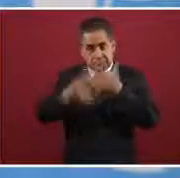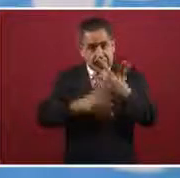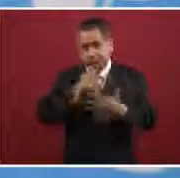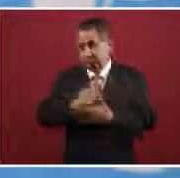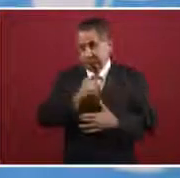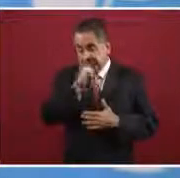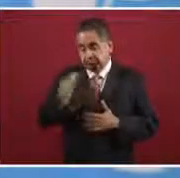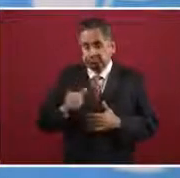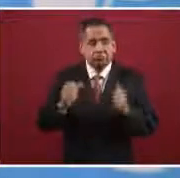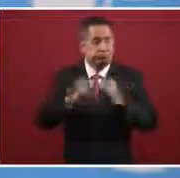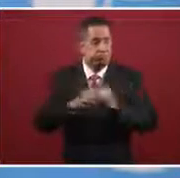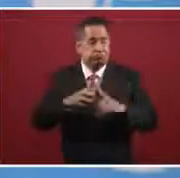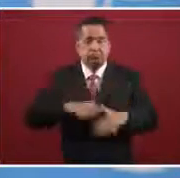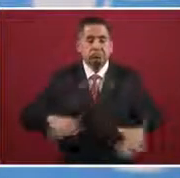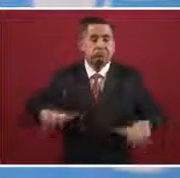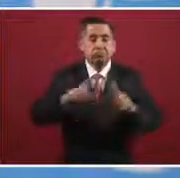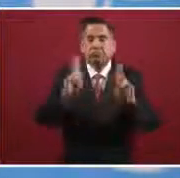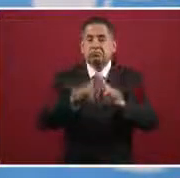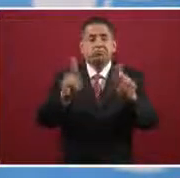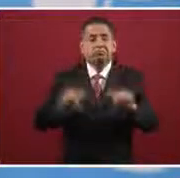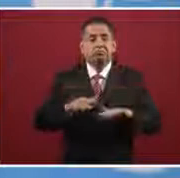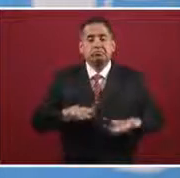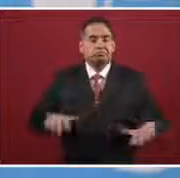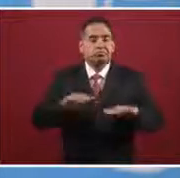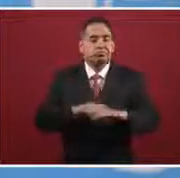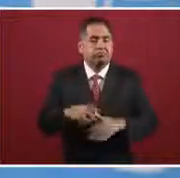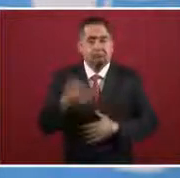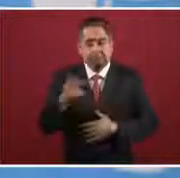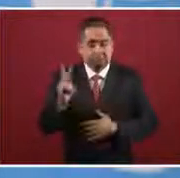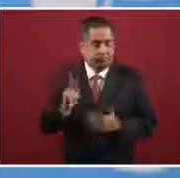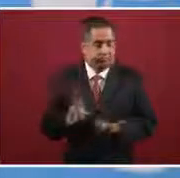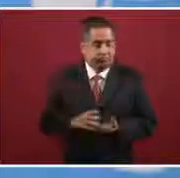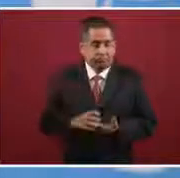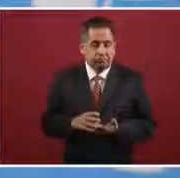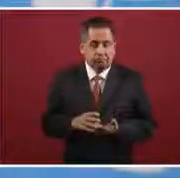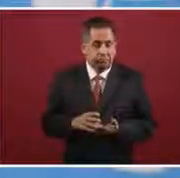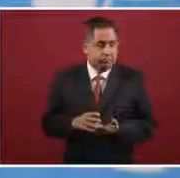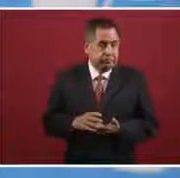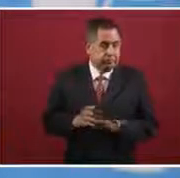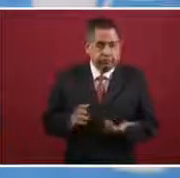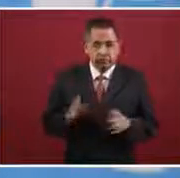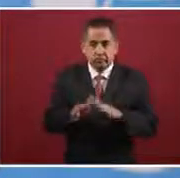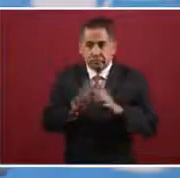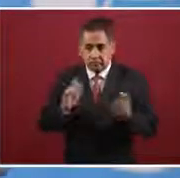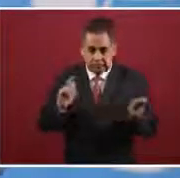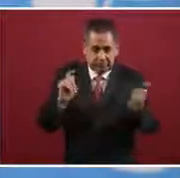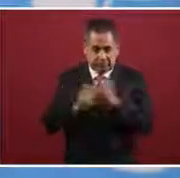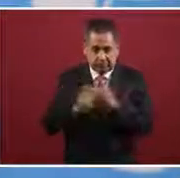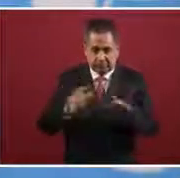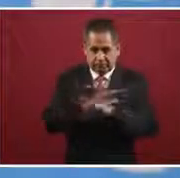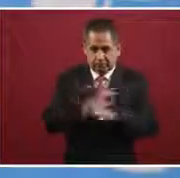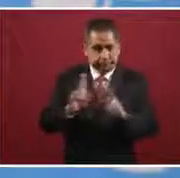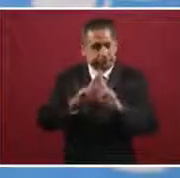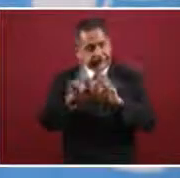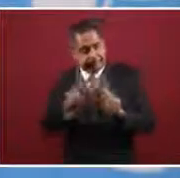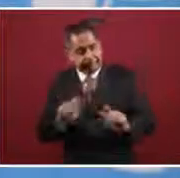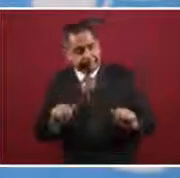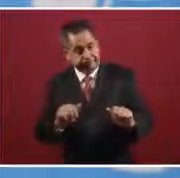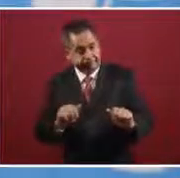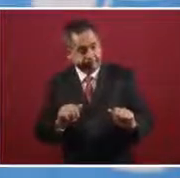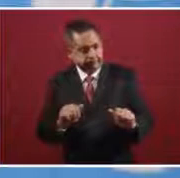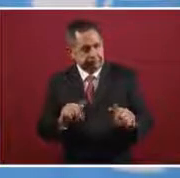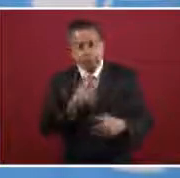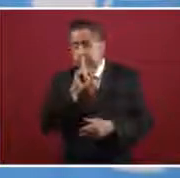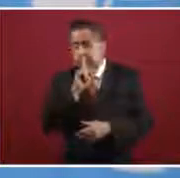de manera pacífica, pero no por ser una transformación pacífica